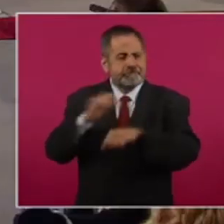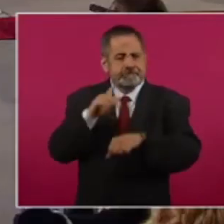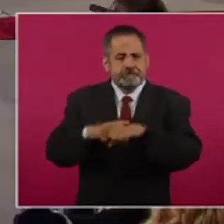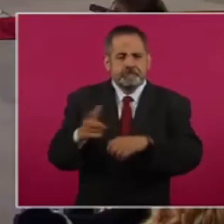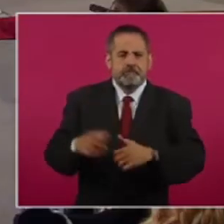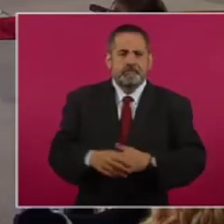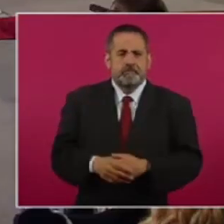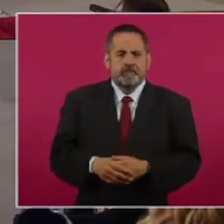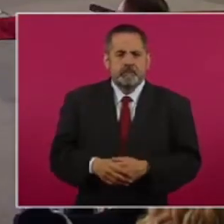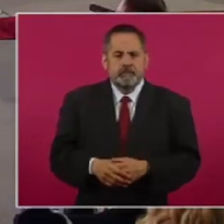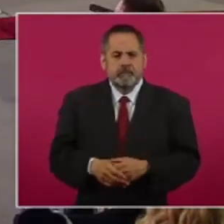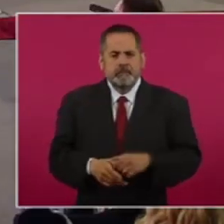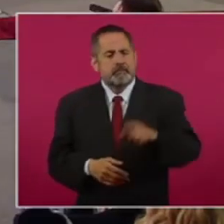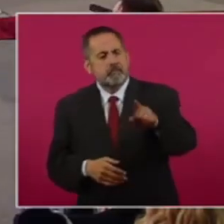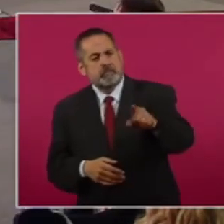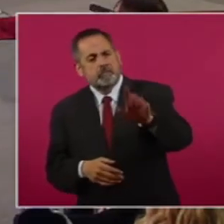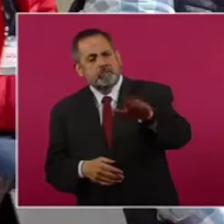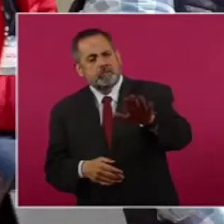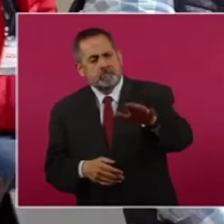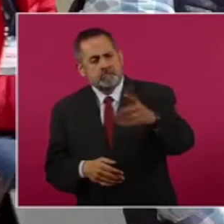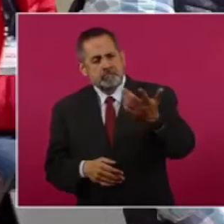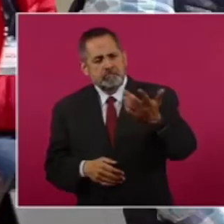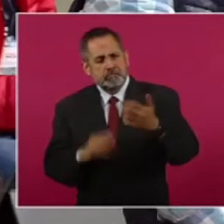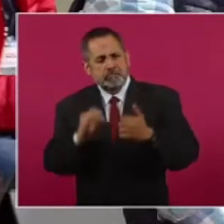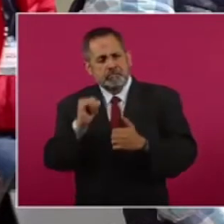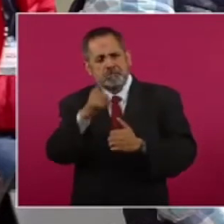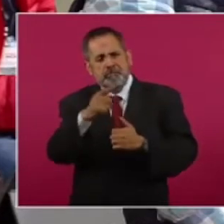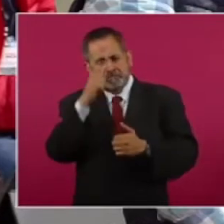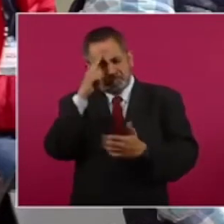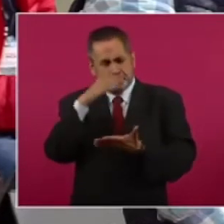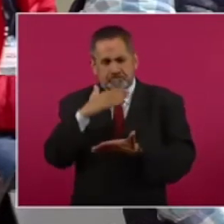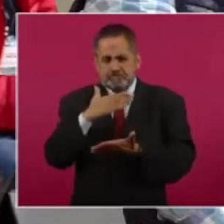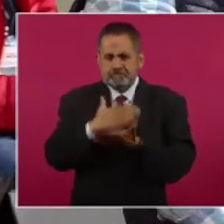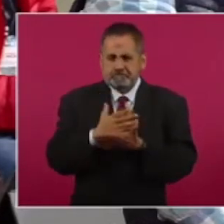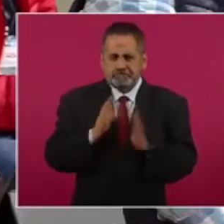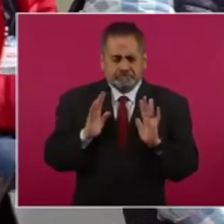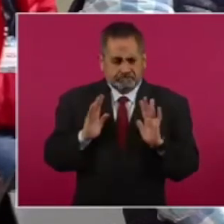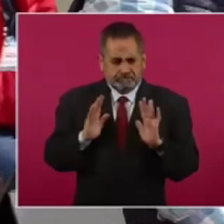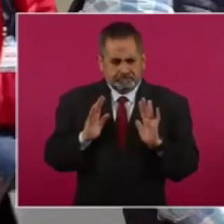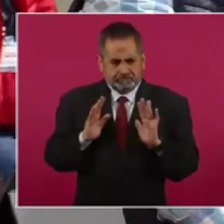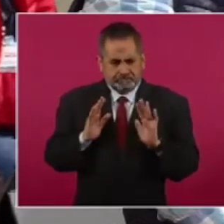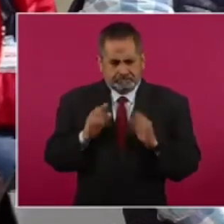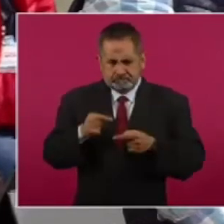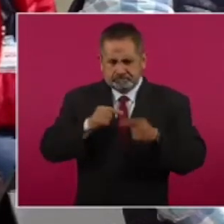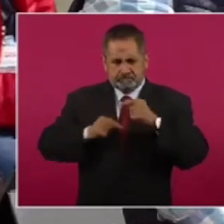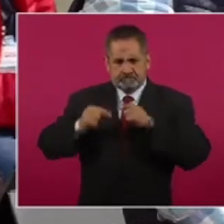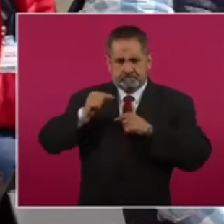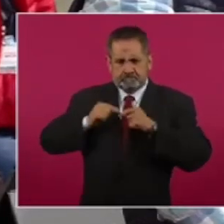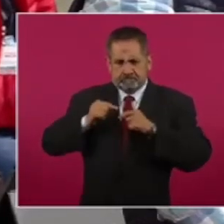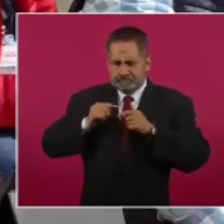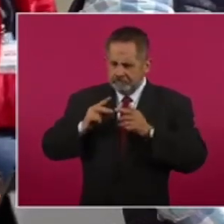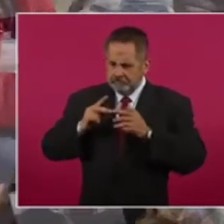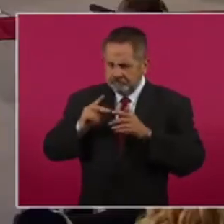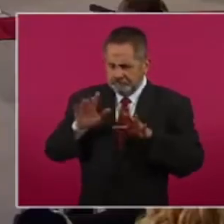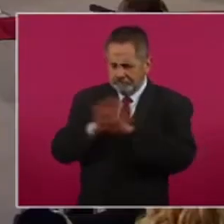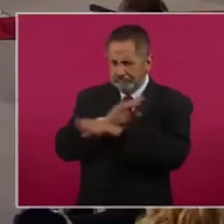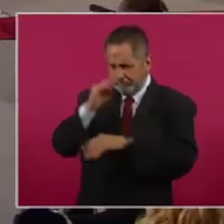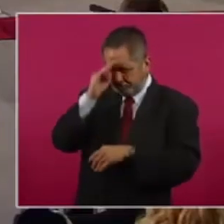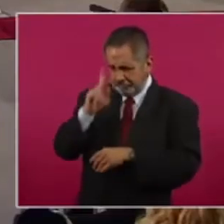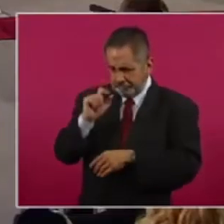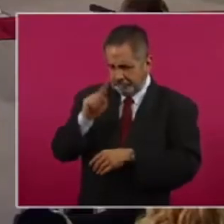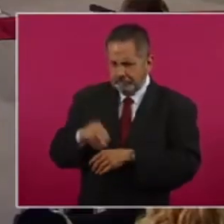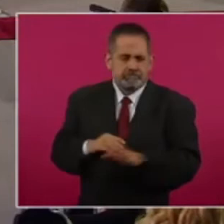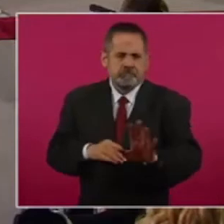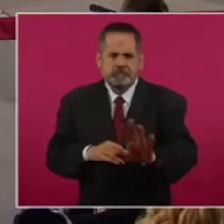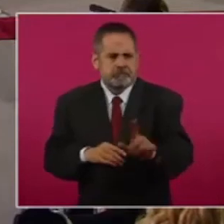Pero, presidente, ¿usted se ha planteado en algún momento hacer un alto en el camino y tal vez revisar o replantear la estrategia? No, no.